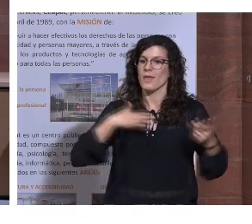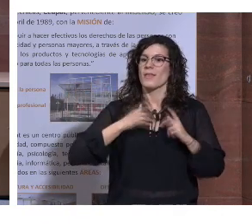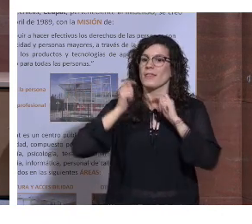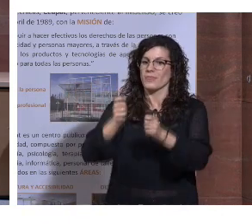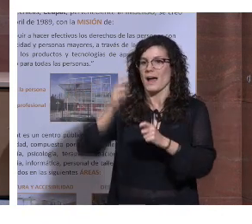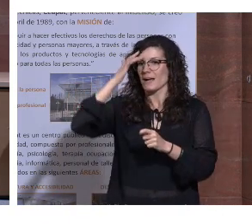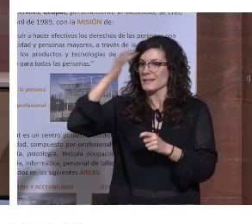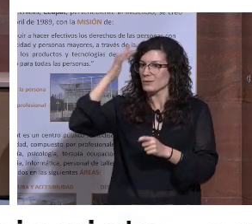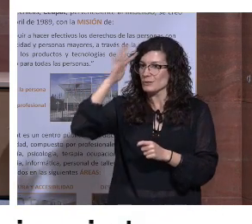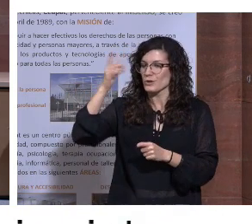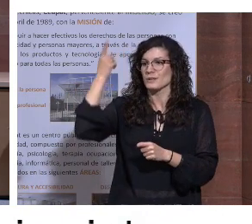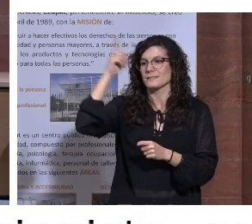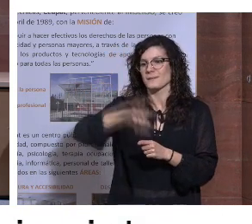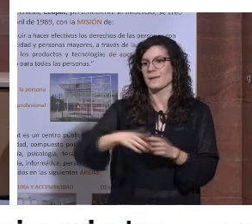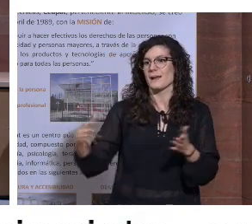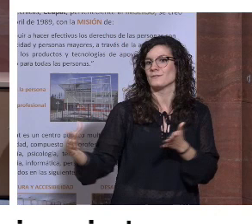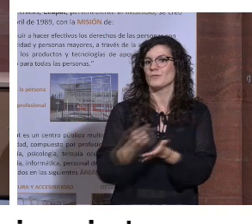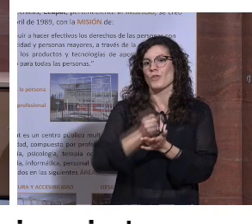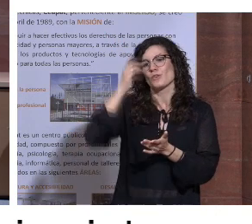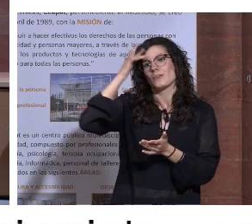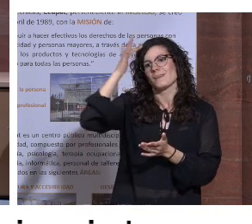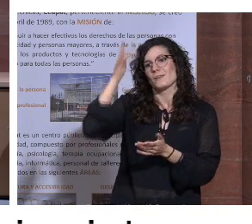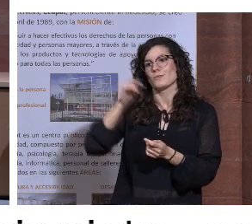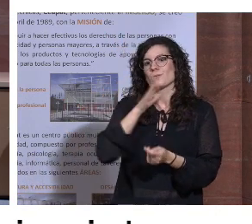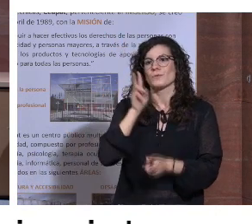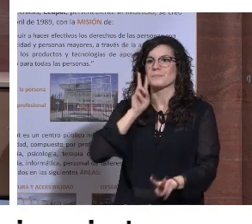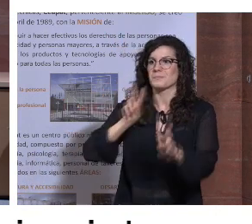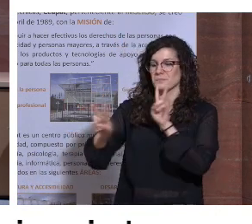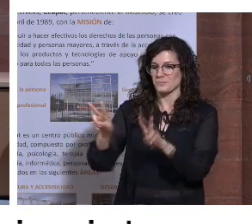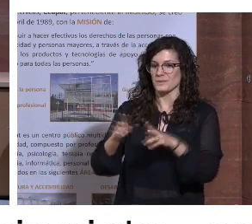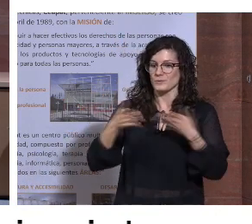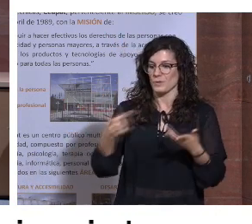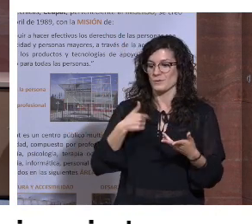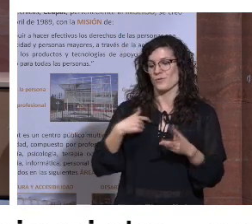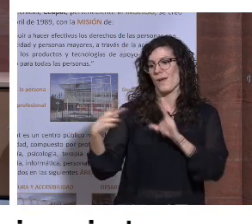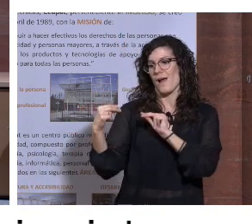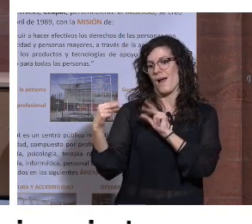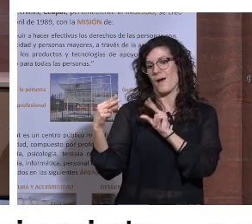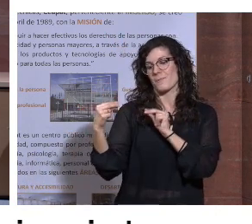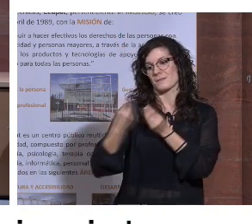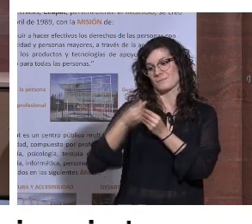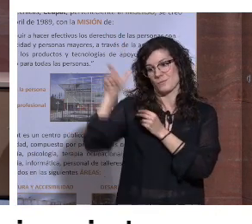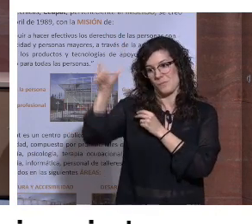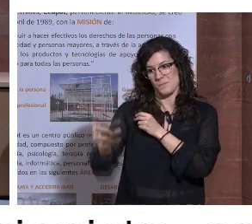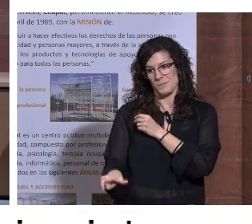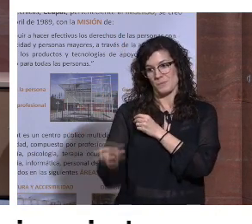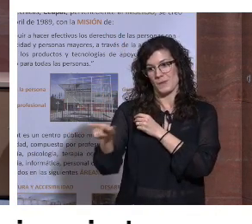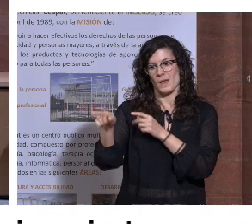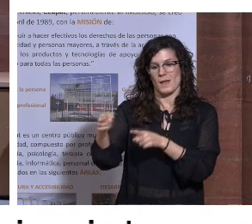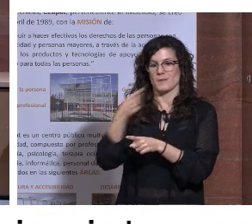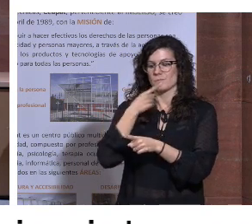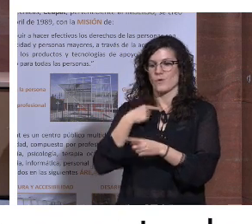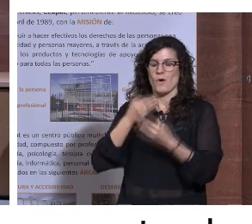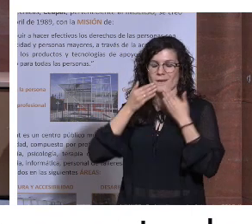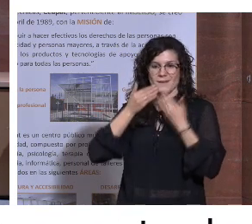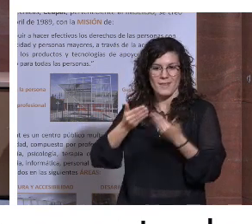en el sentido también de ilusionarnos con lo que vamos a ver ahora, ¿no? Entonces, cuando hablé con él, Tengo que decir que desde el momento me dijiste gracias,